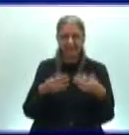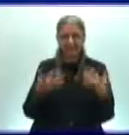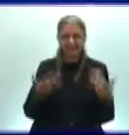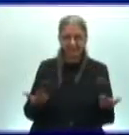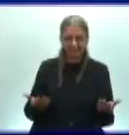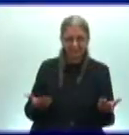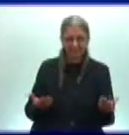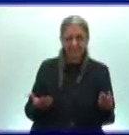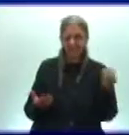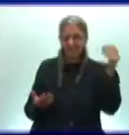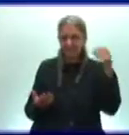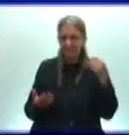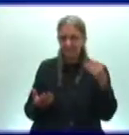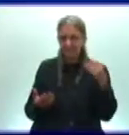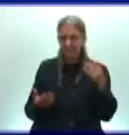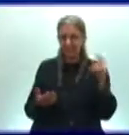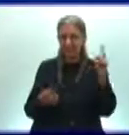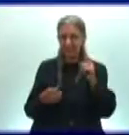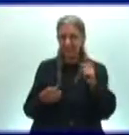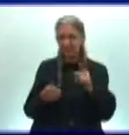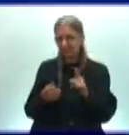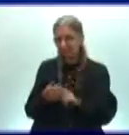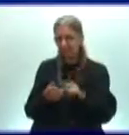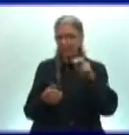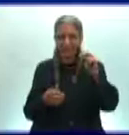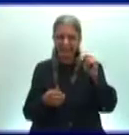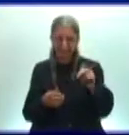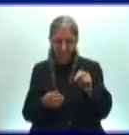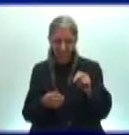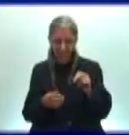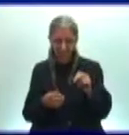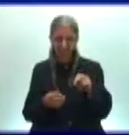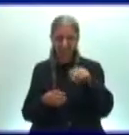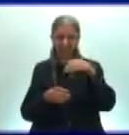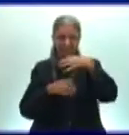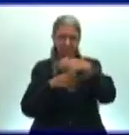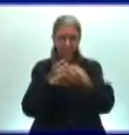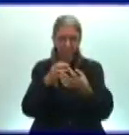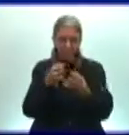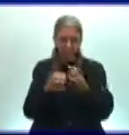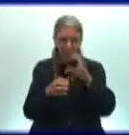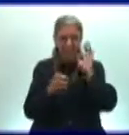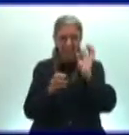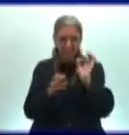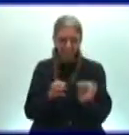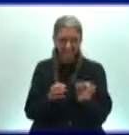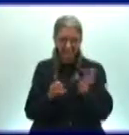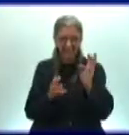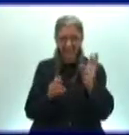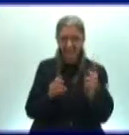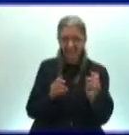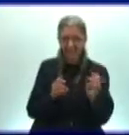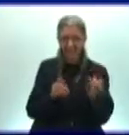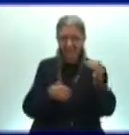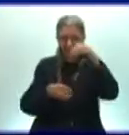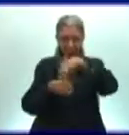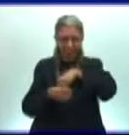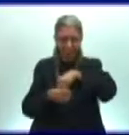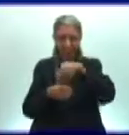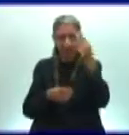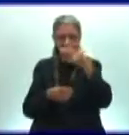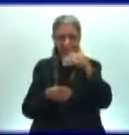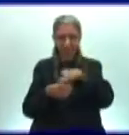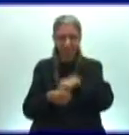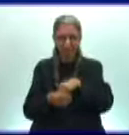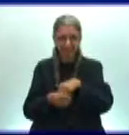de que los átomos son eléctricamente neutros y que tienen en la envoltura la misma cantidad de electrones como protones hay en su